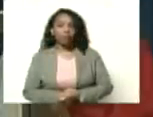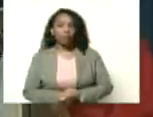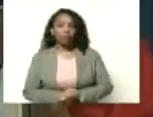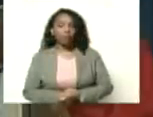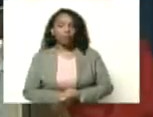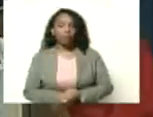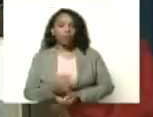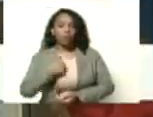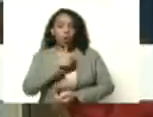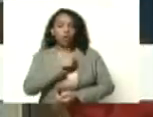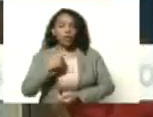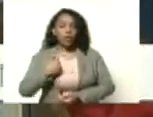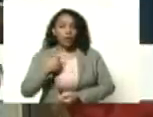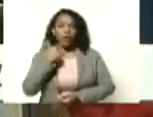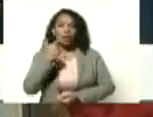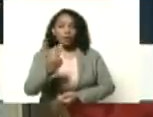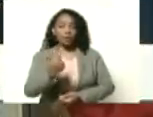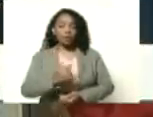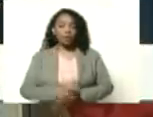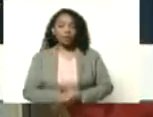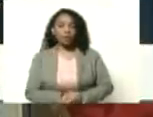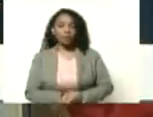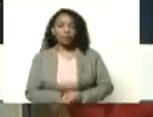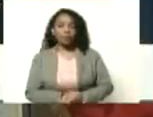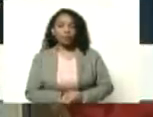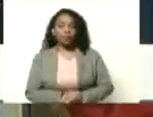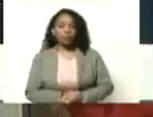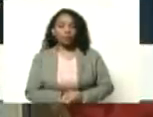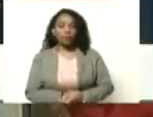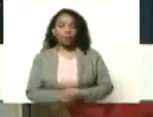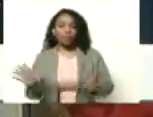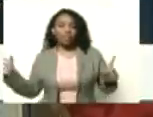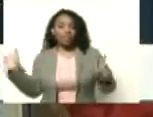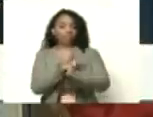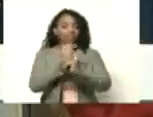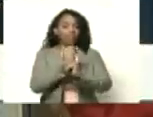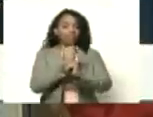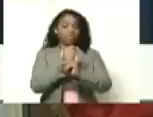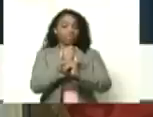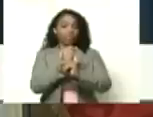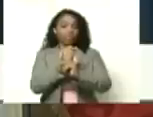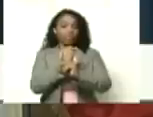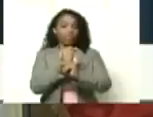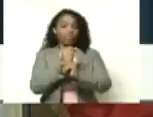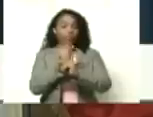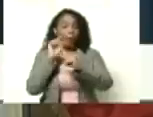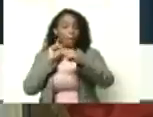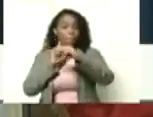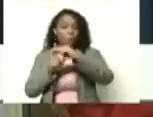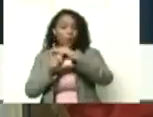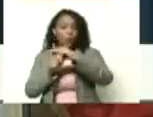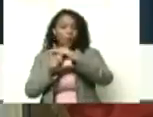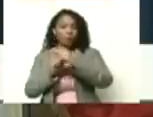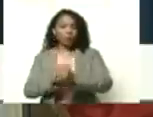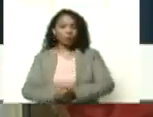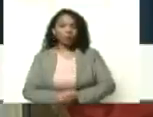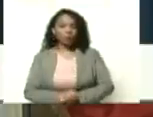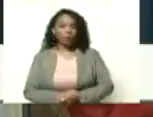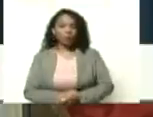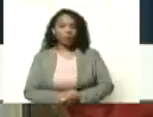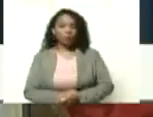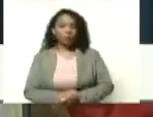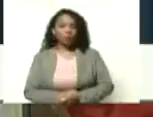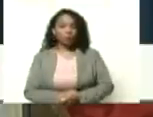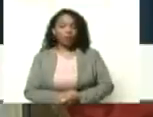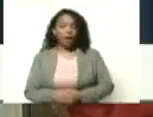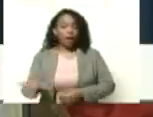quiero destacar qué se logra e identificar en medio de